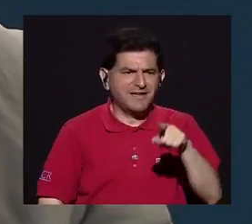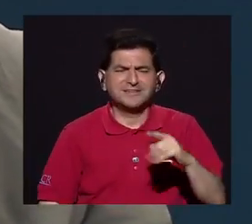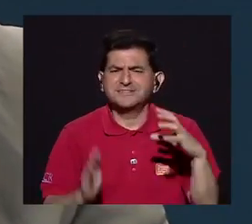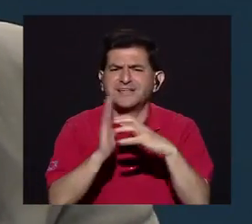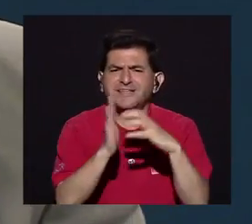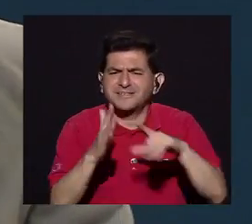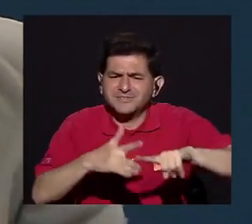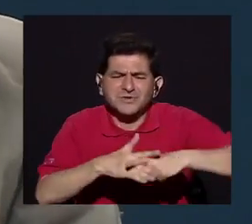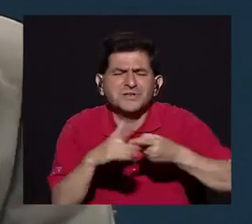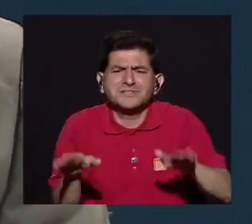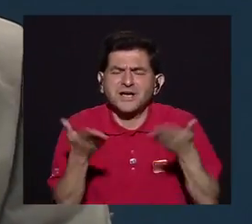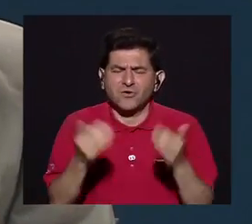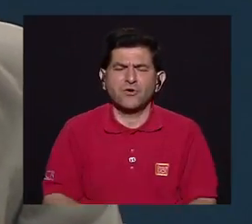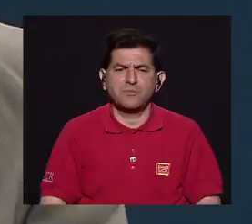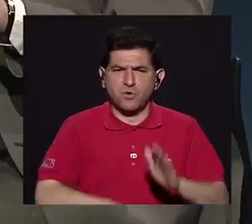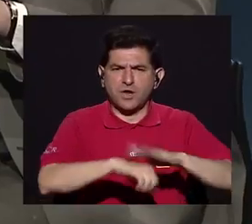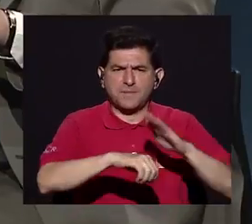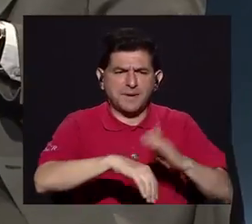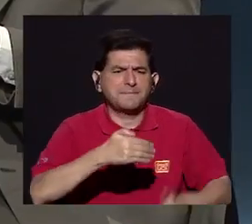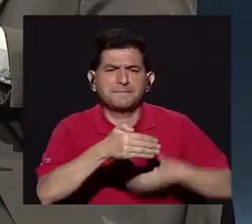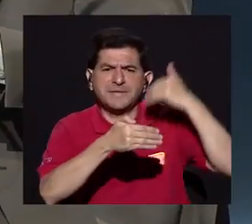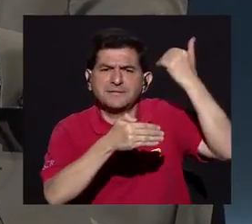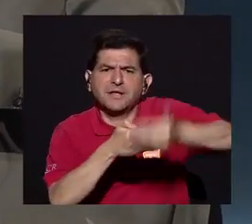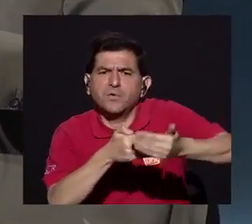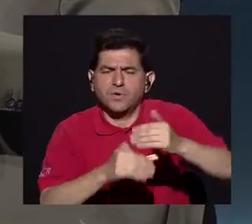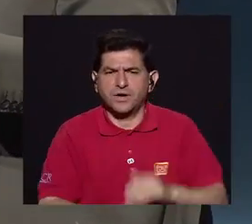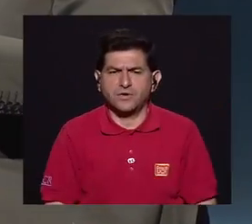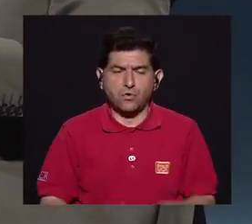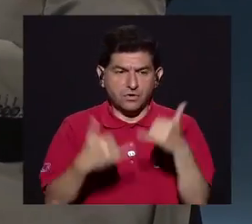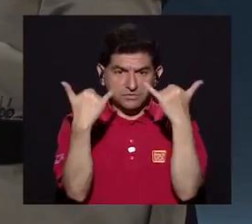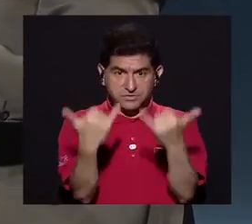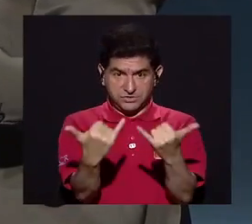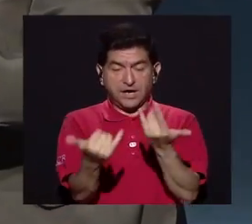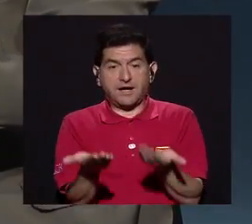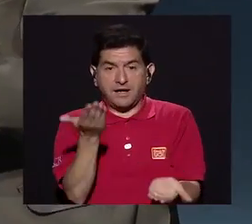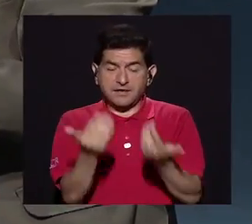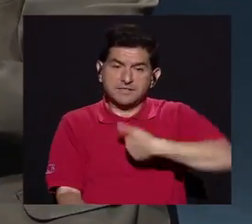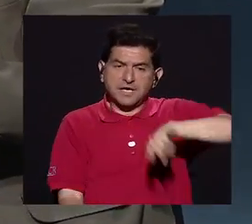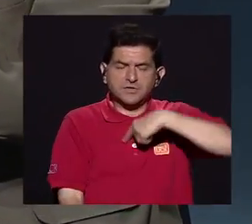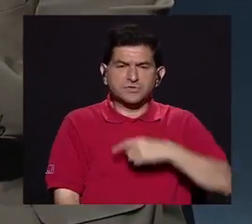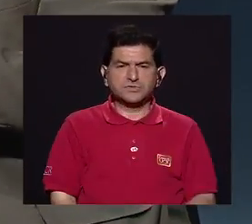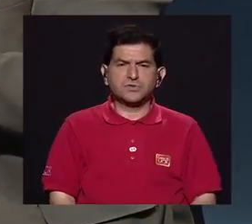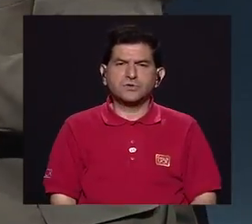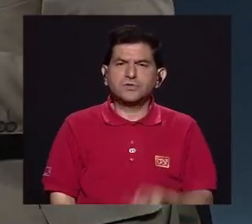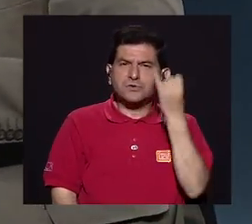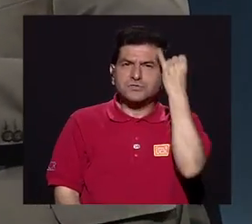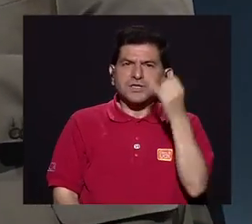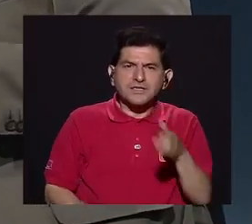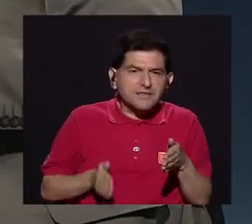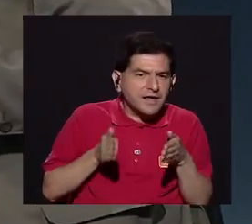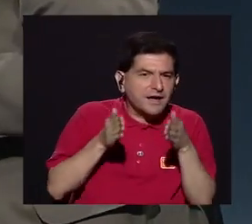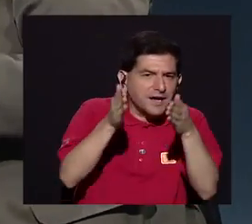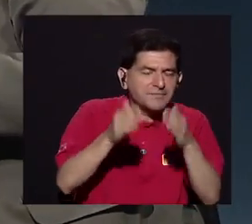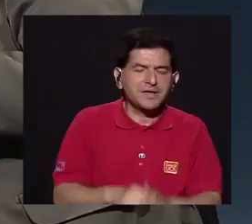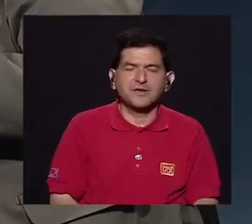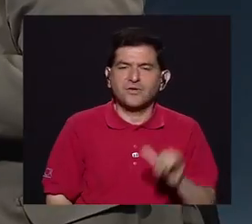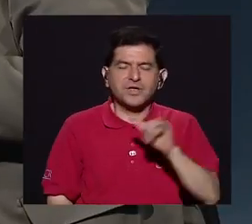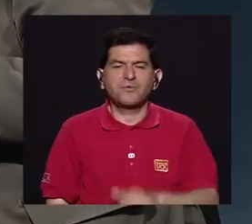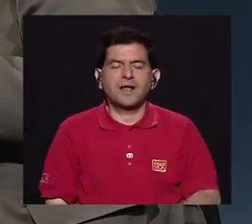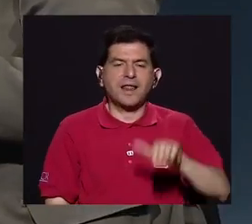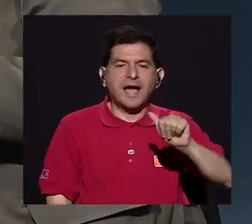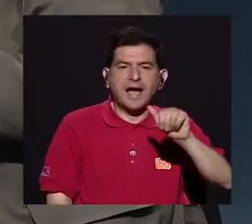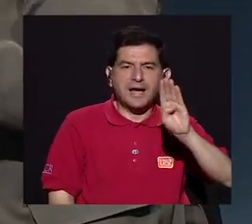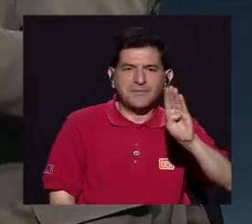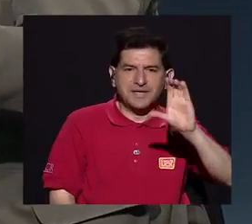este texto y cómo nos permite en un momento determinado llevarnos hacia un norte de que sea como un ABC para